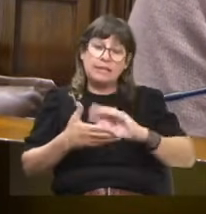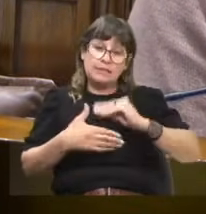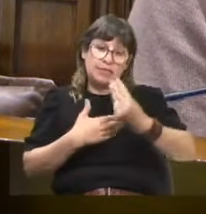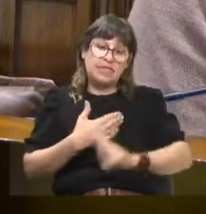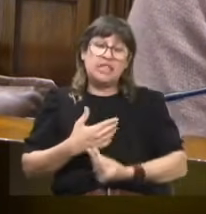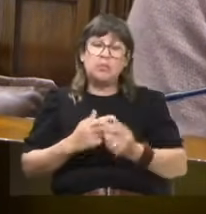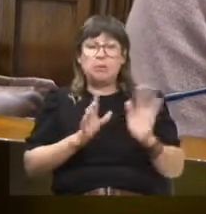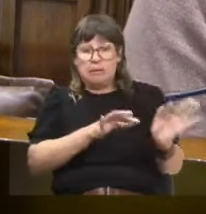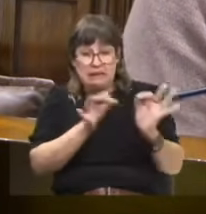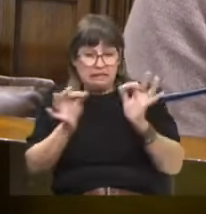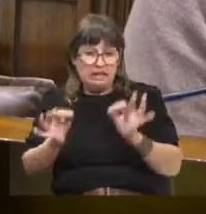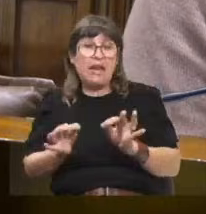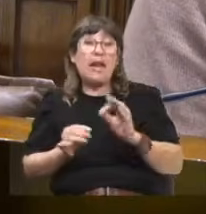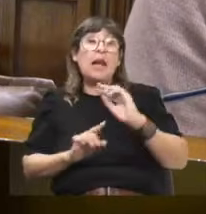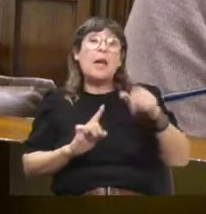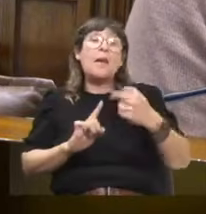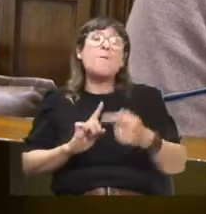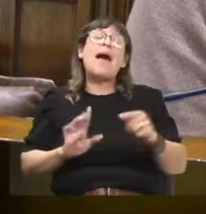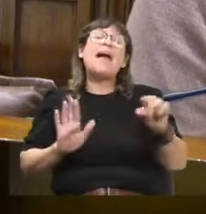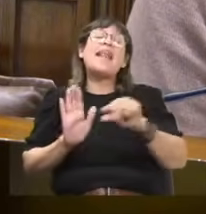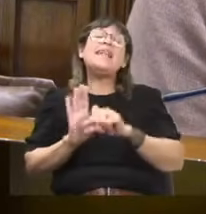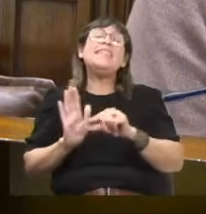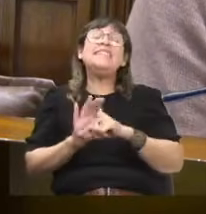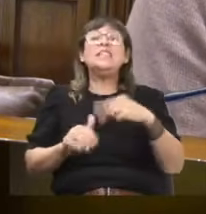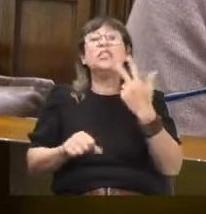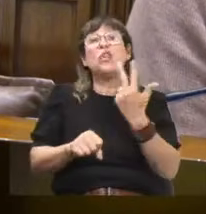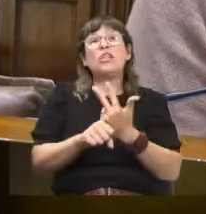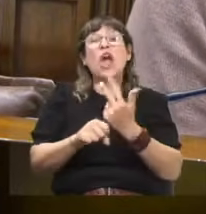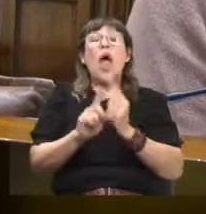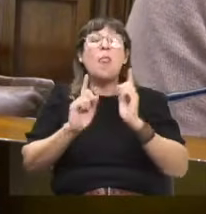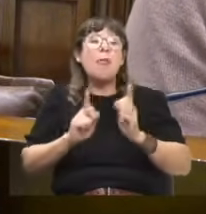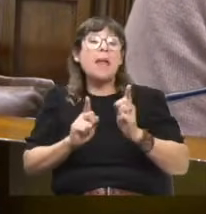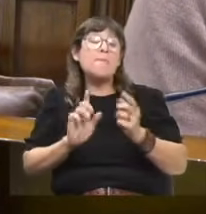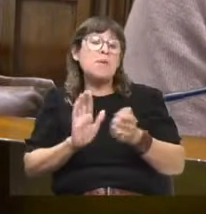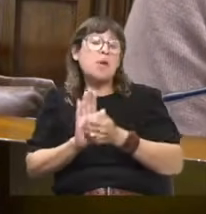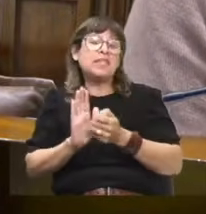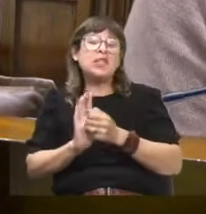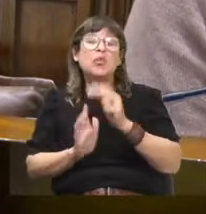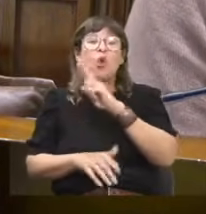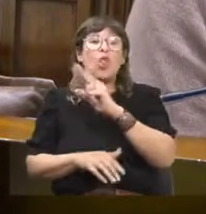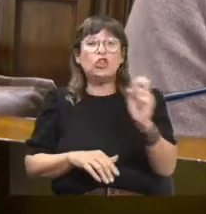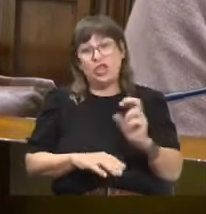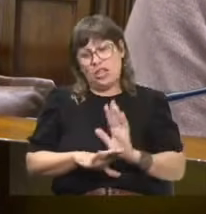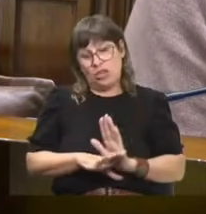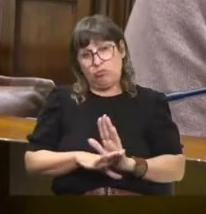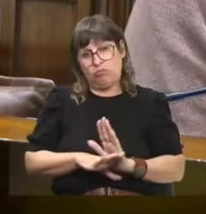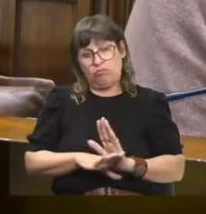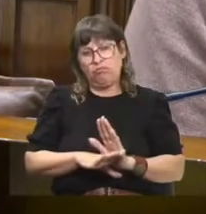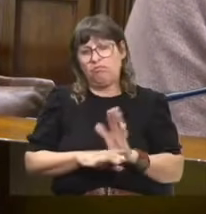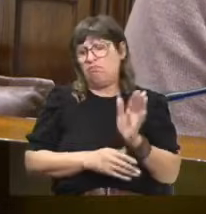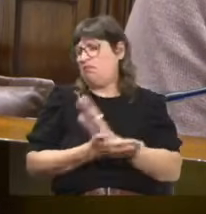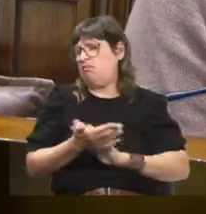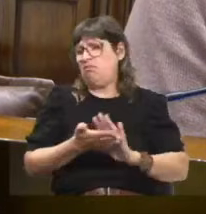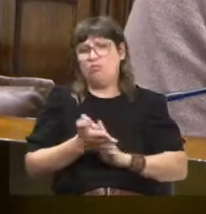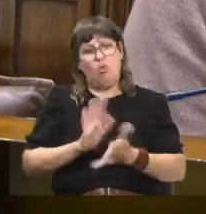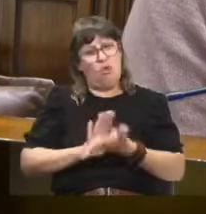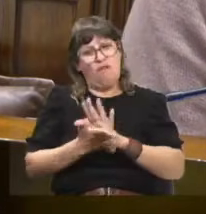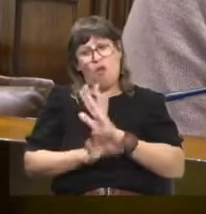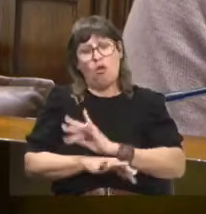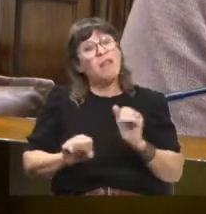literal para el inciso tercero del mismo artículo 200. De ninguna manera puede